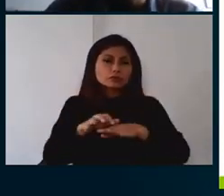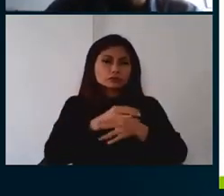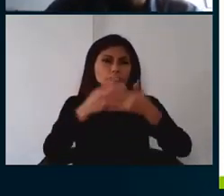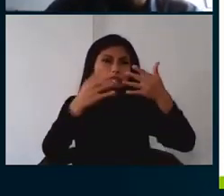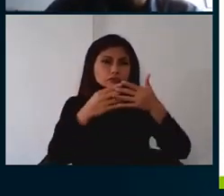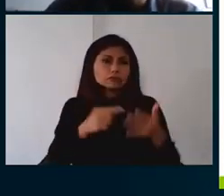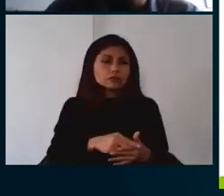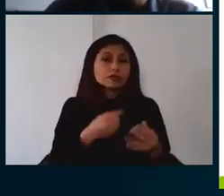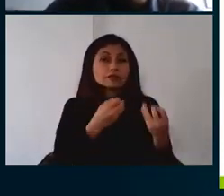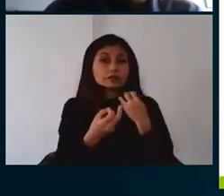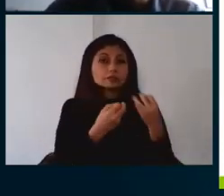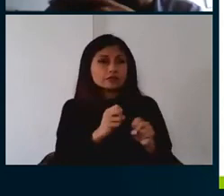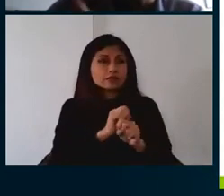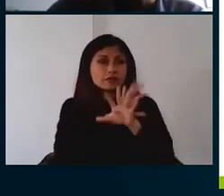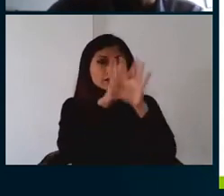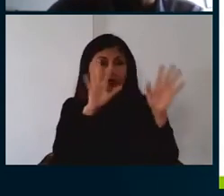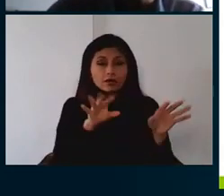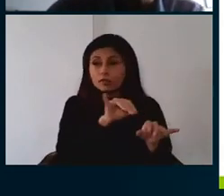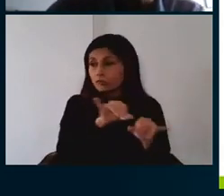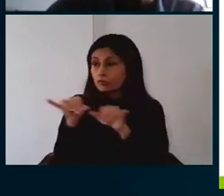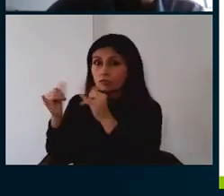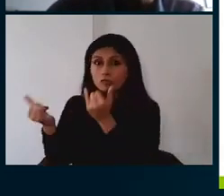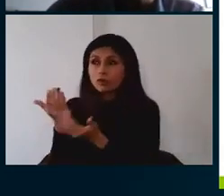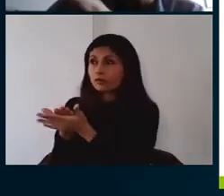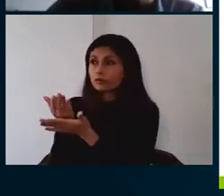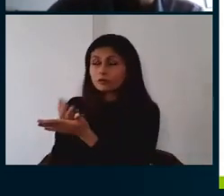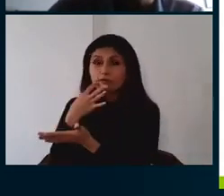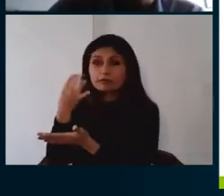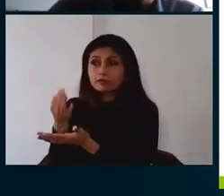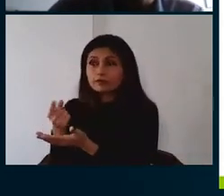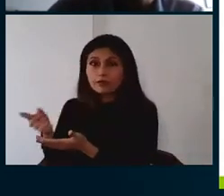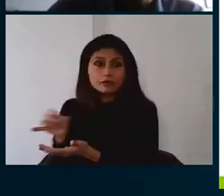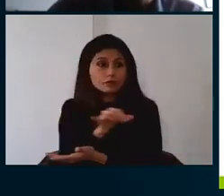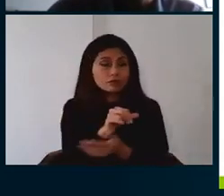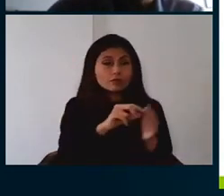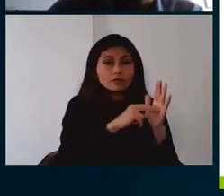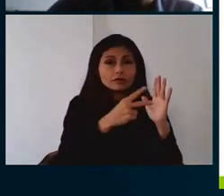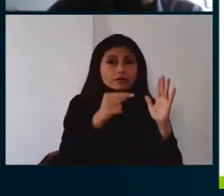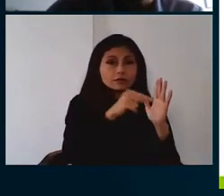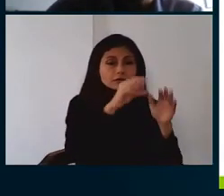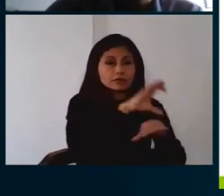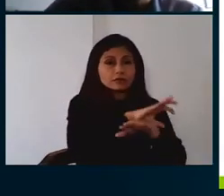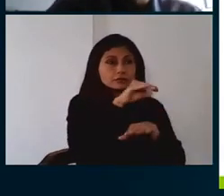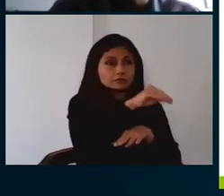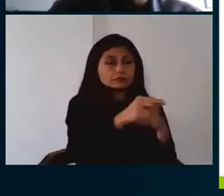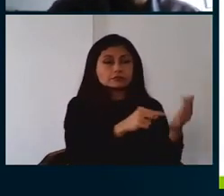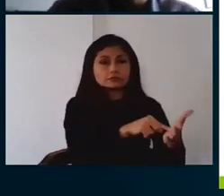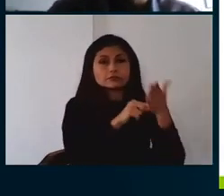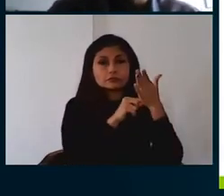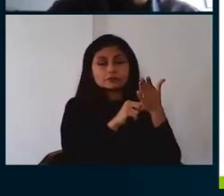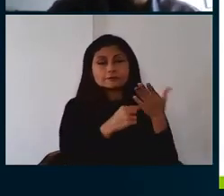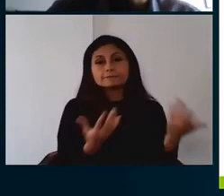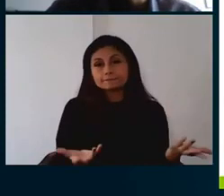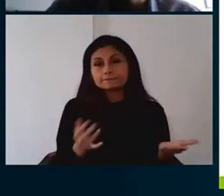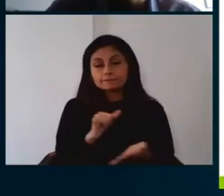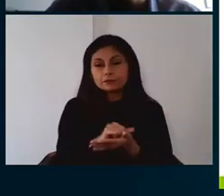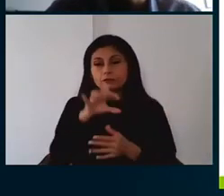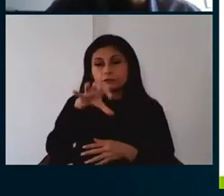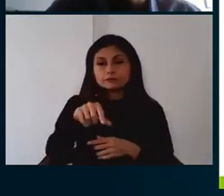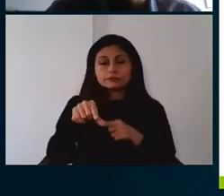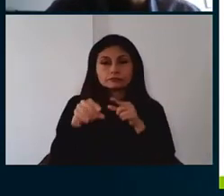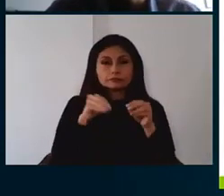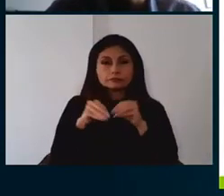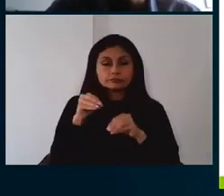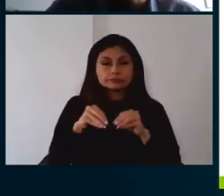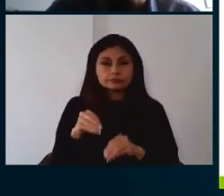está ocurriendo en la vida real. Y todo ese análisis se puede hacer para toda la planta. Por ejemplo, aquí está el comportamiento de los